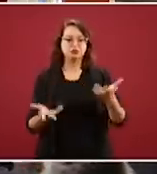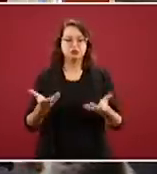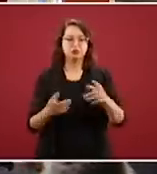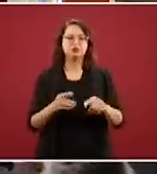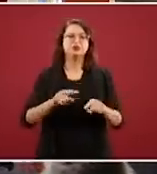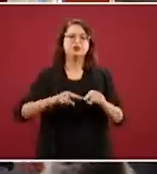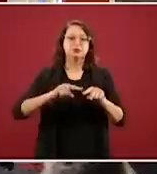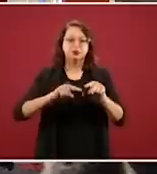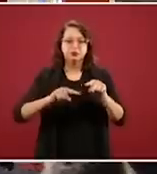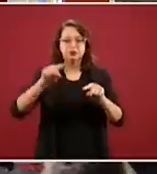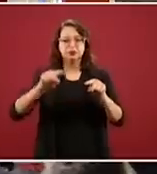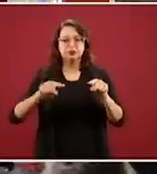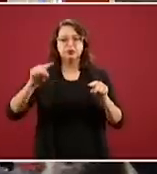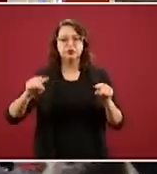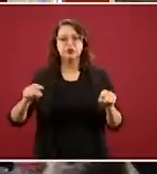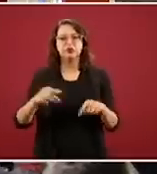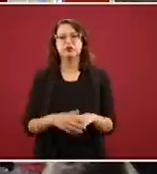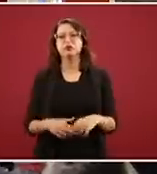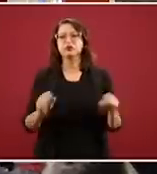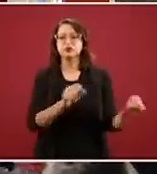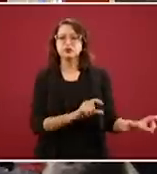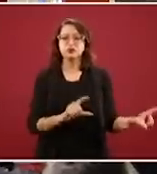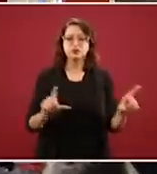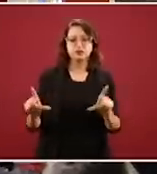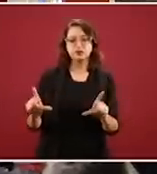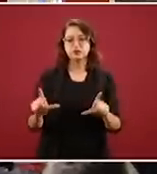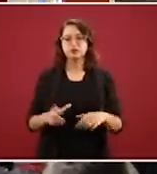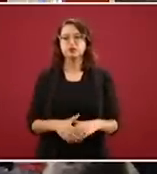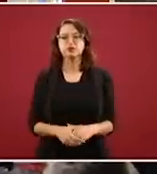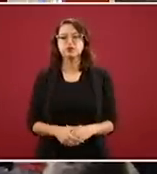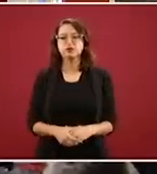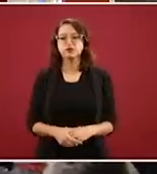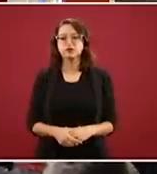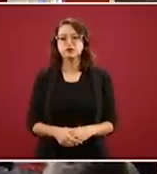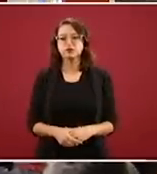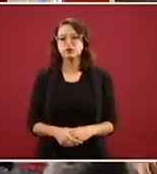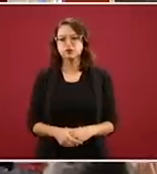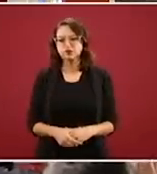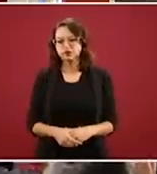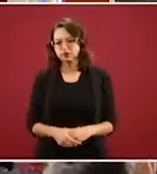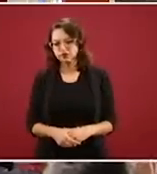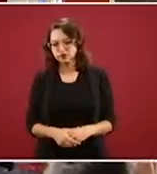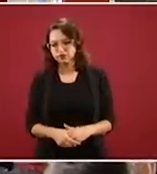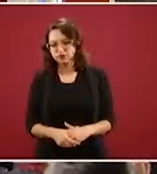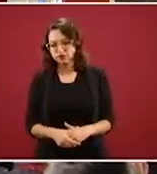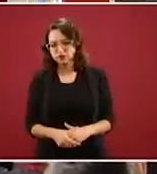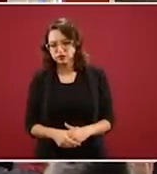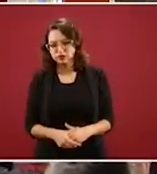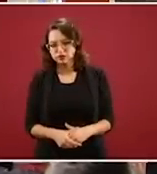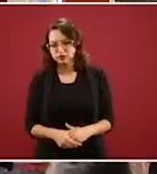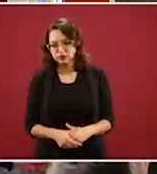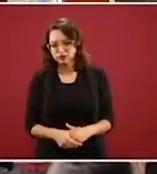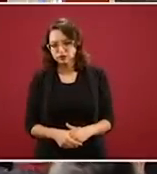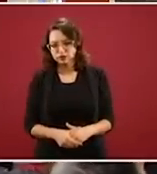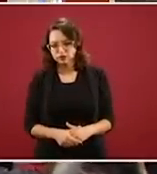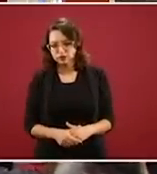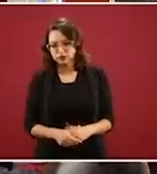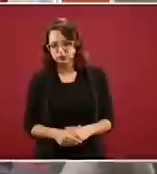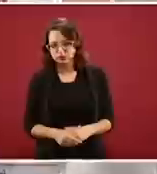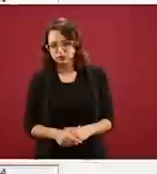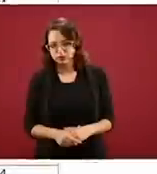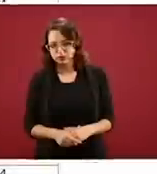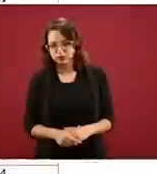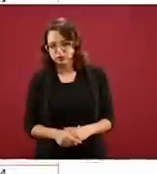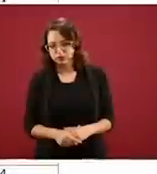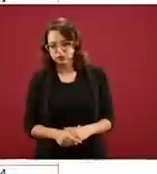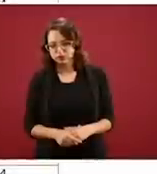Adelante. Bueno, aquí viene un mapa de calor. Con el